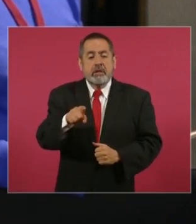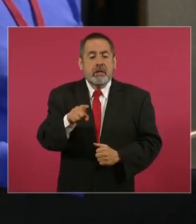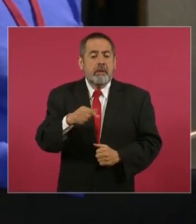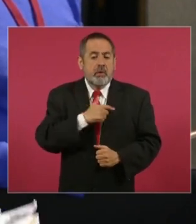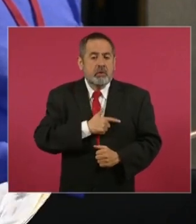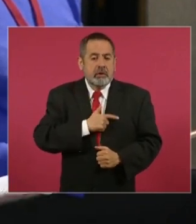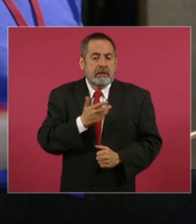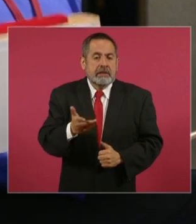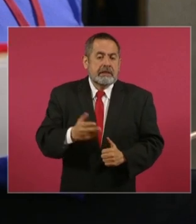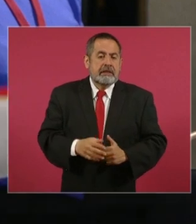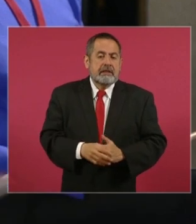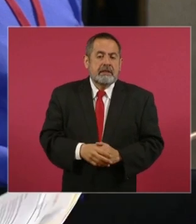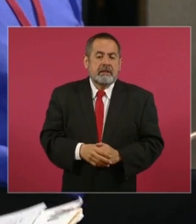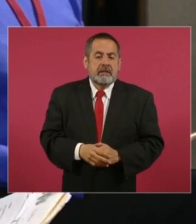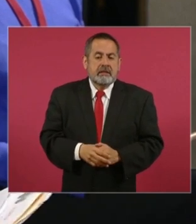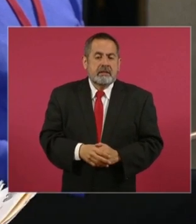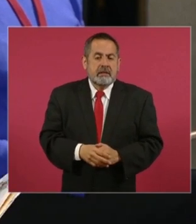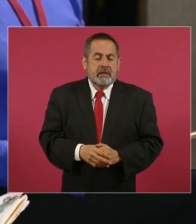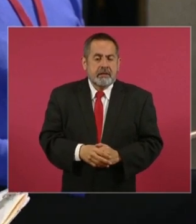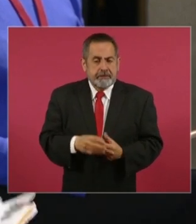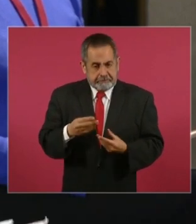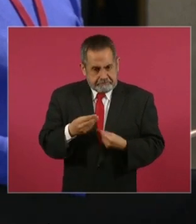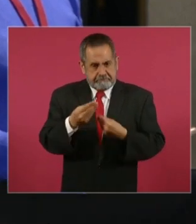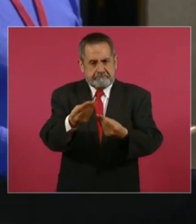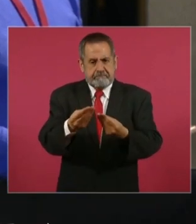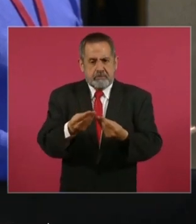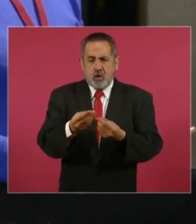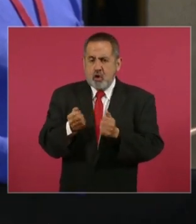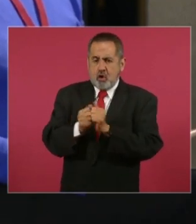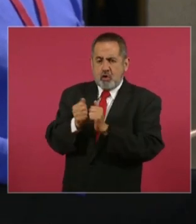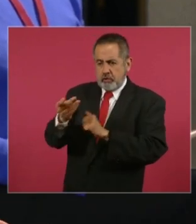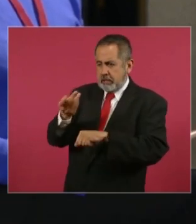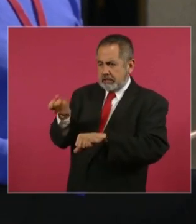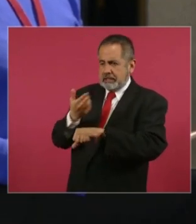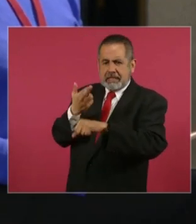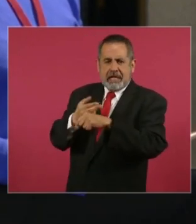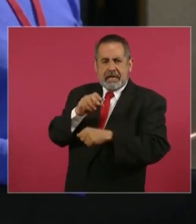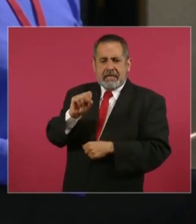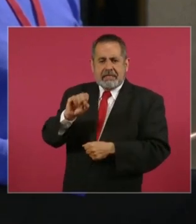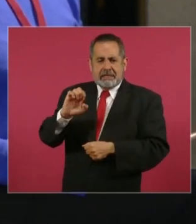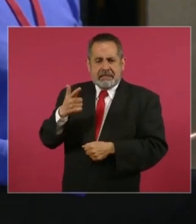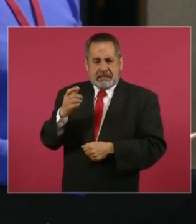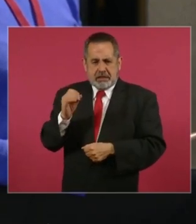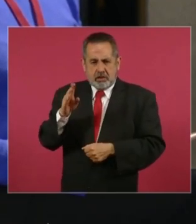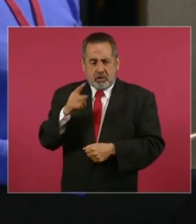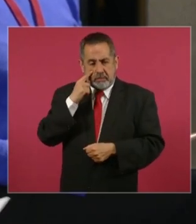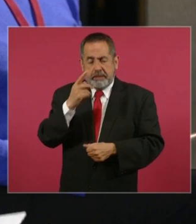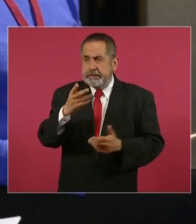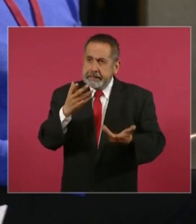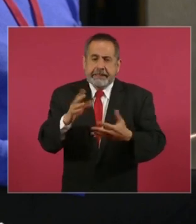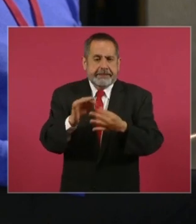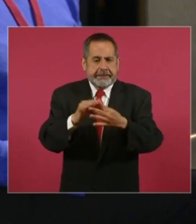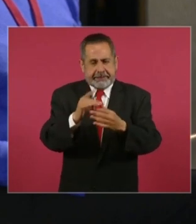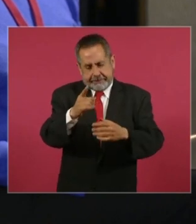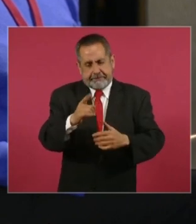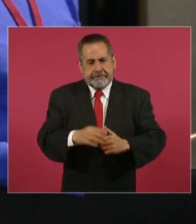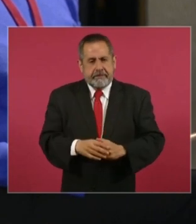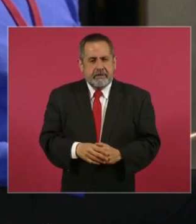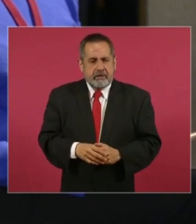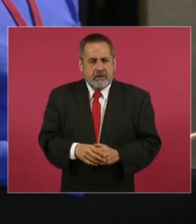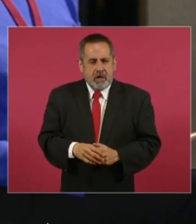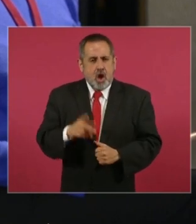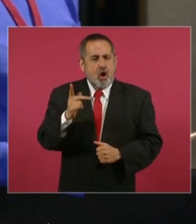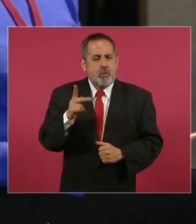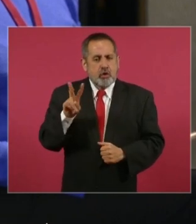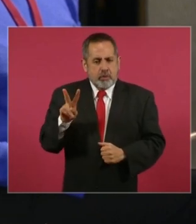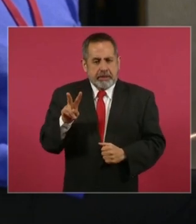me gustaría compartir con la secretaria de Gobernación. Mire, presidente, en lo que es